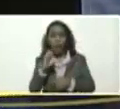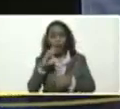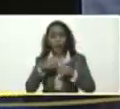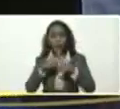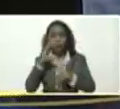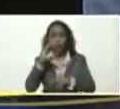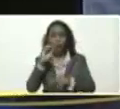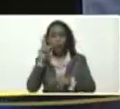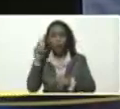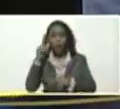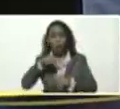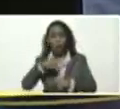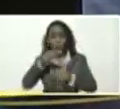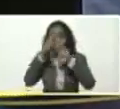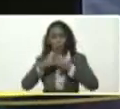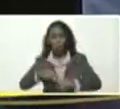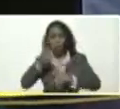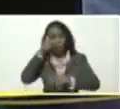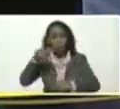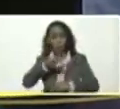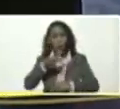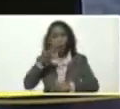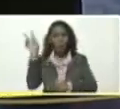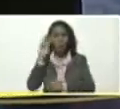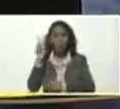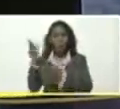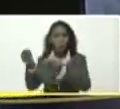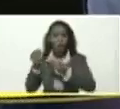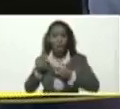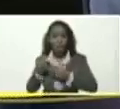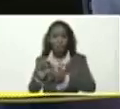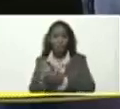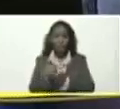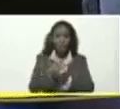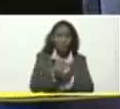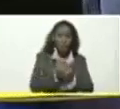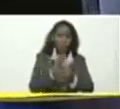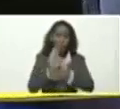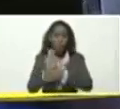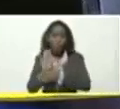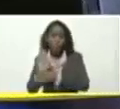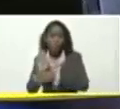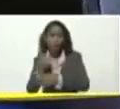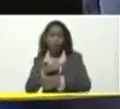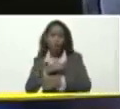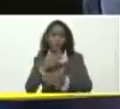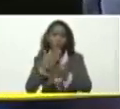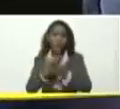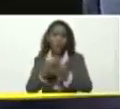un honor hoy que el pueblo venezolano nos haya dado esta acogida. Agradecemos inmensamente